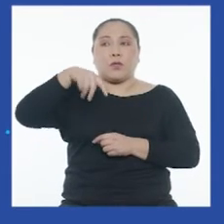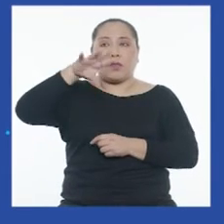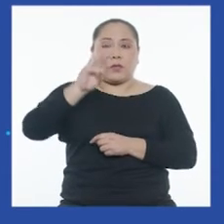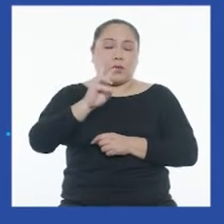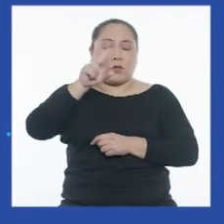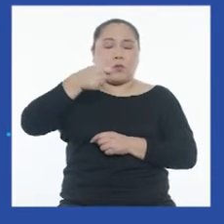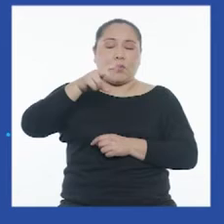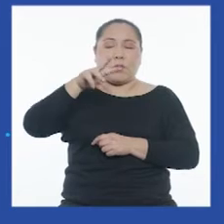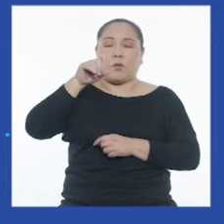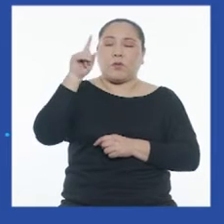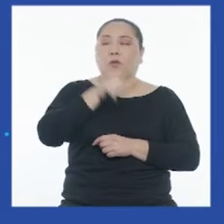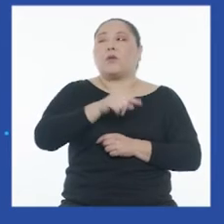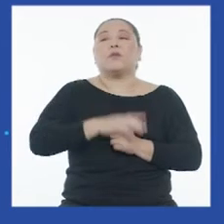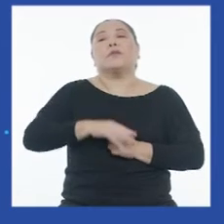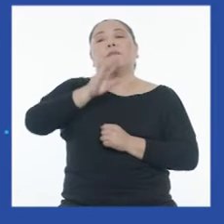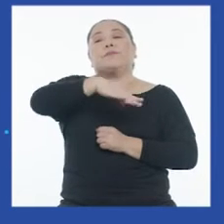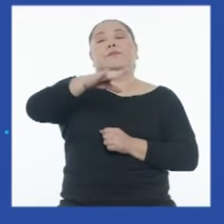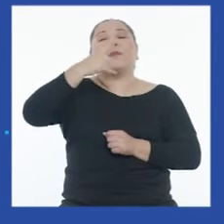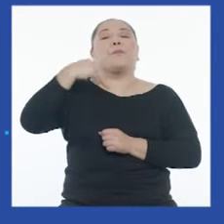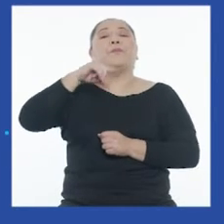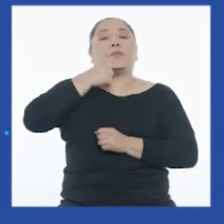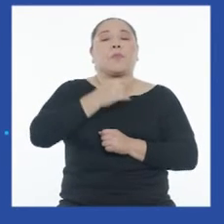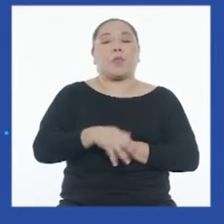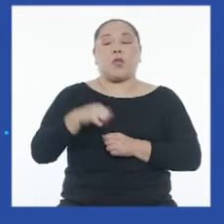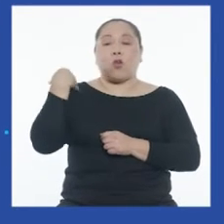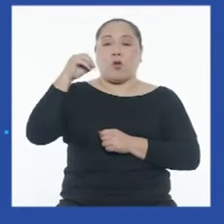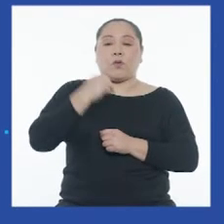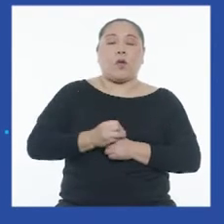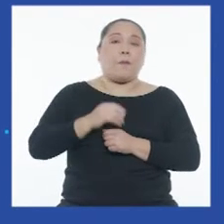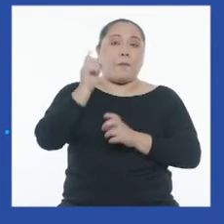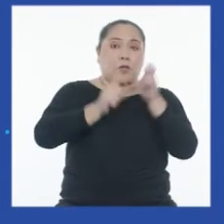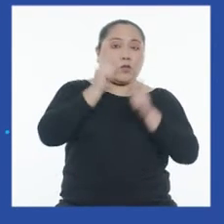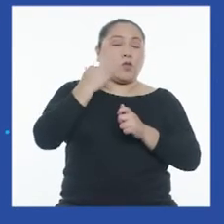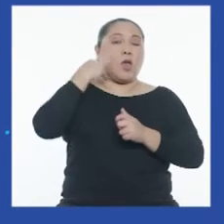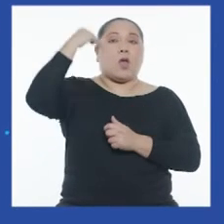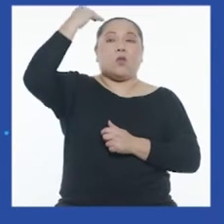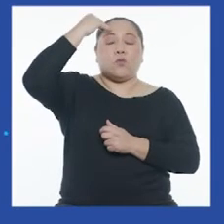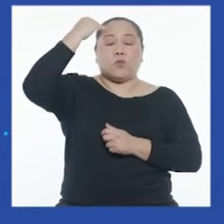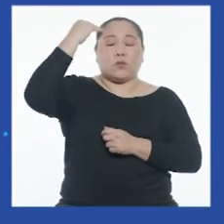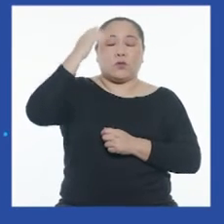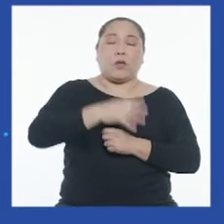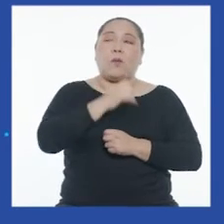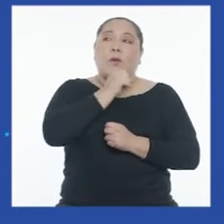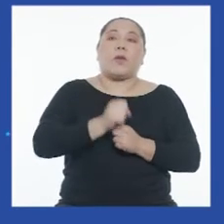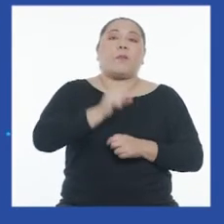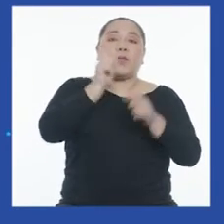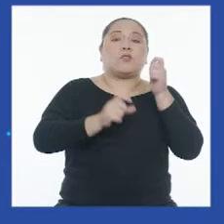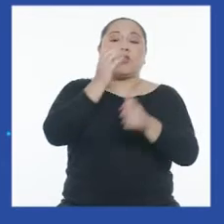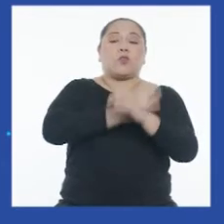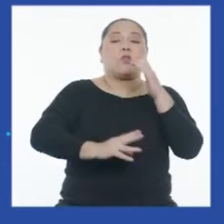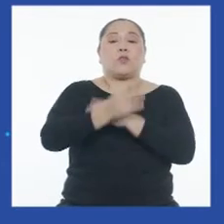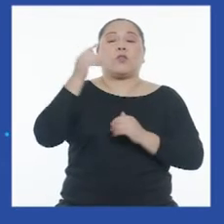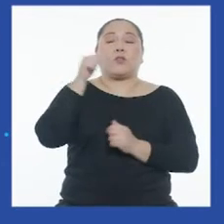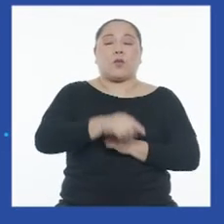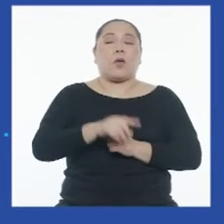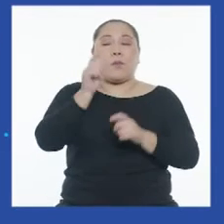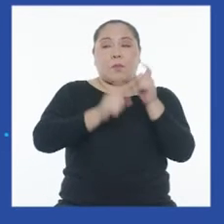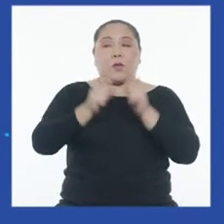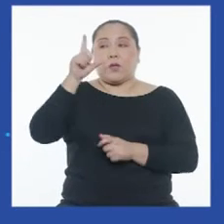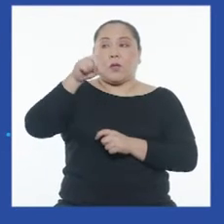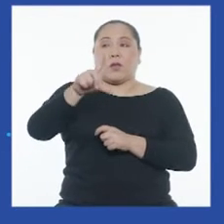siguientes: niñas, niños y adolescentes, personas adultas mayores, personas con discapacidad,